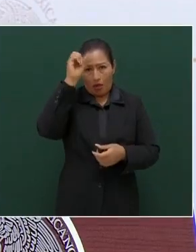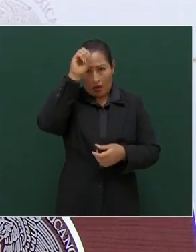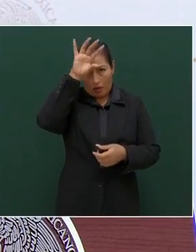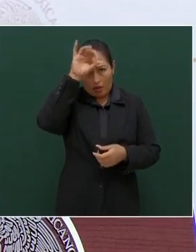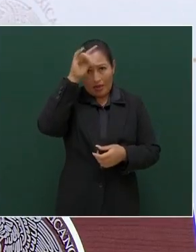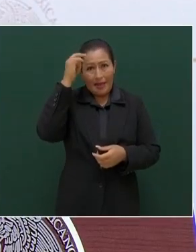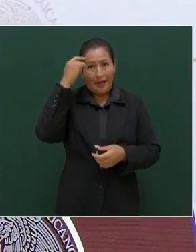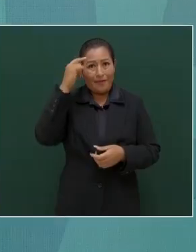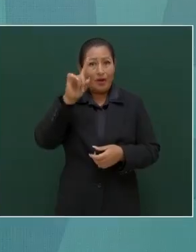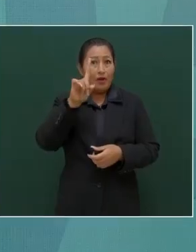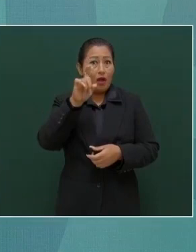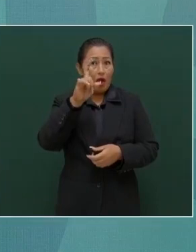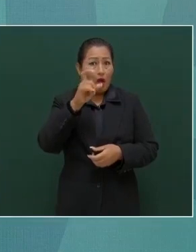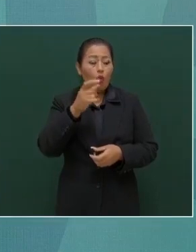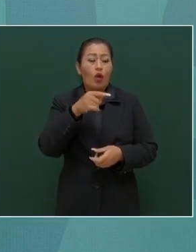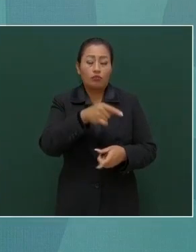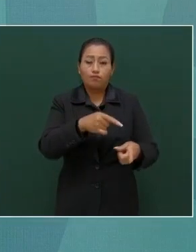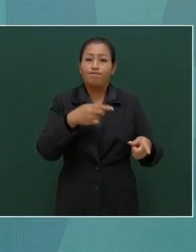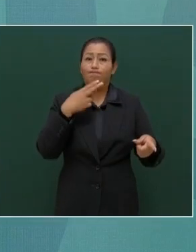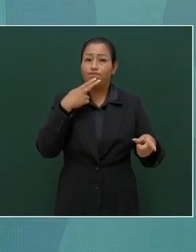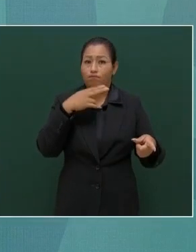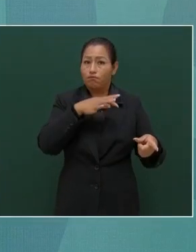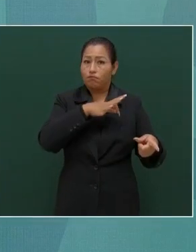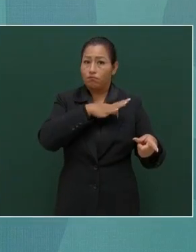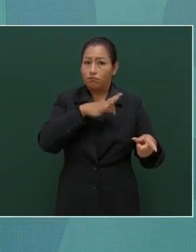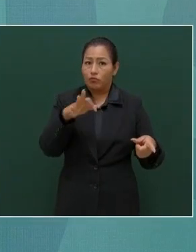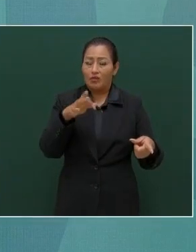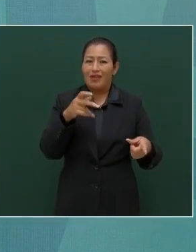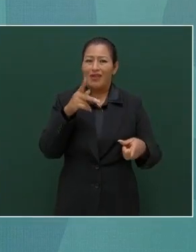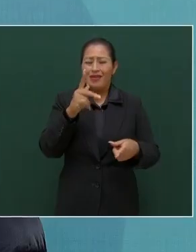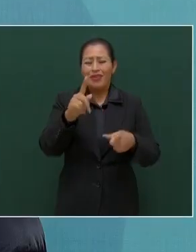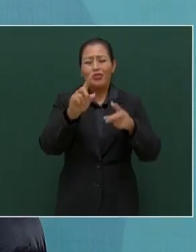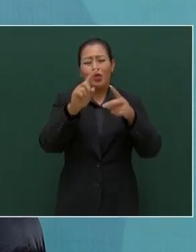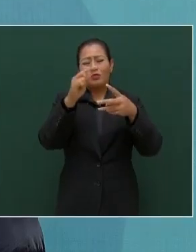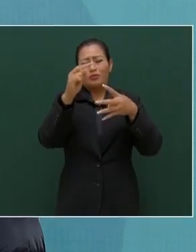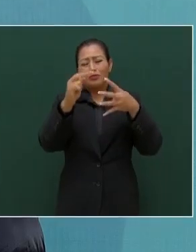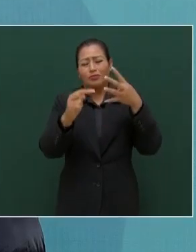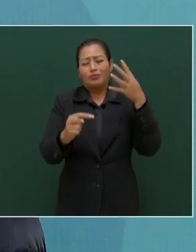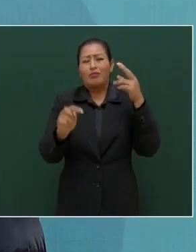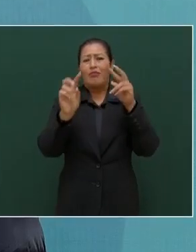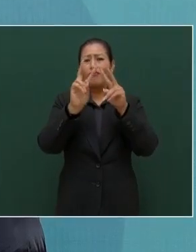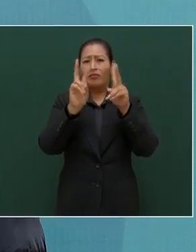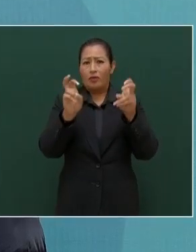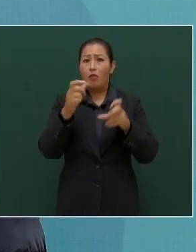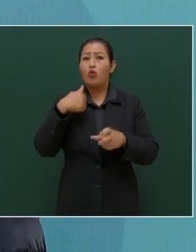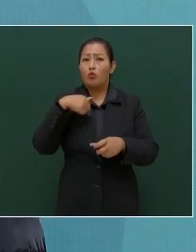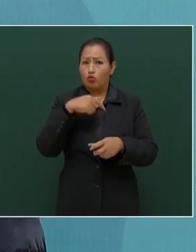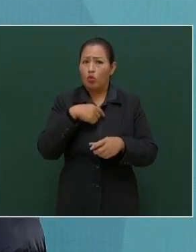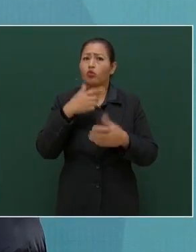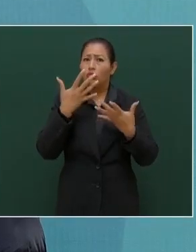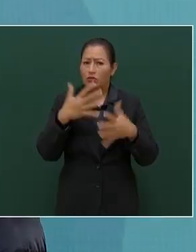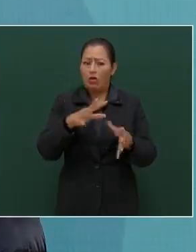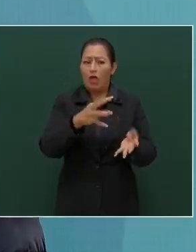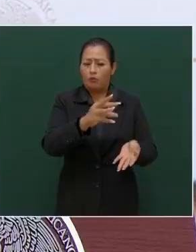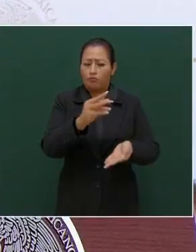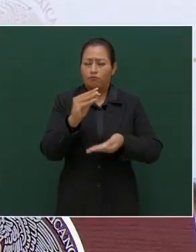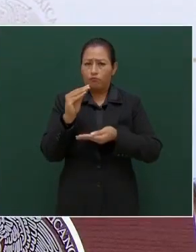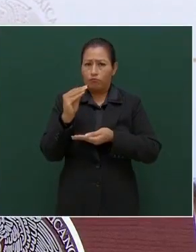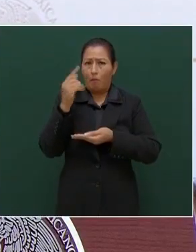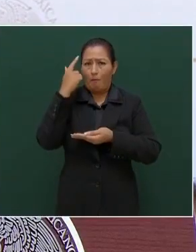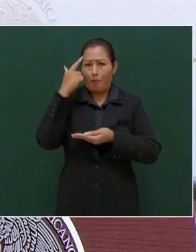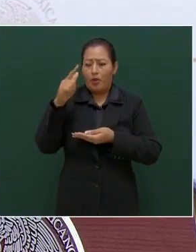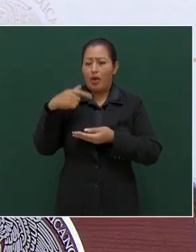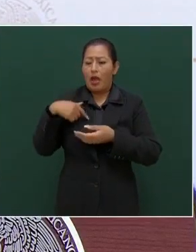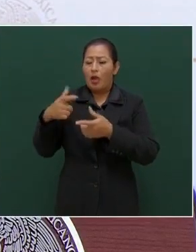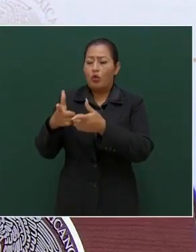agua. Y en ese sentido son varias las temáticas que habremos de tocar con la empresa